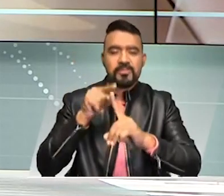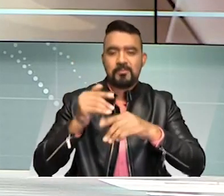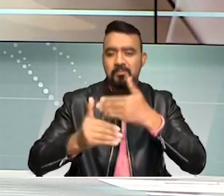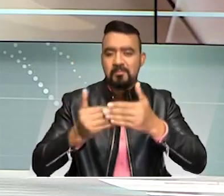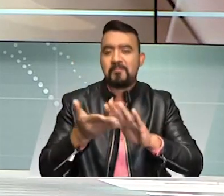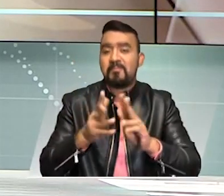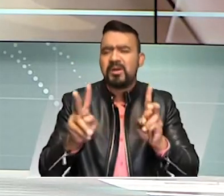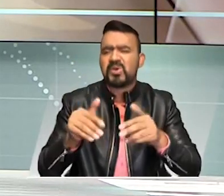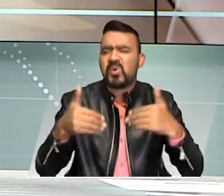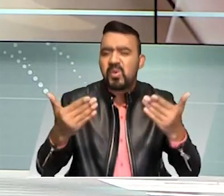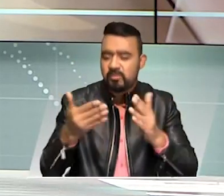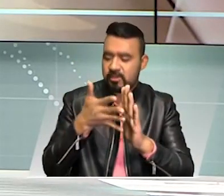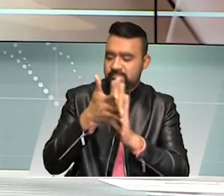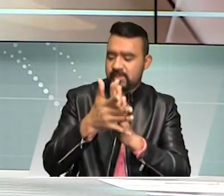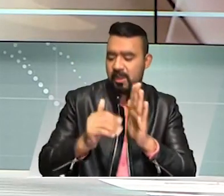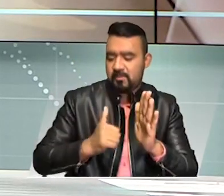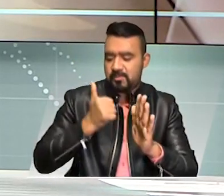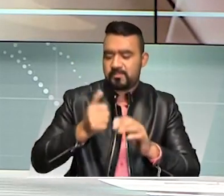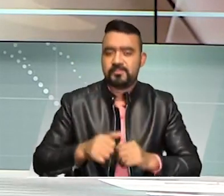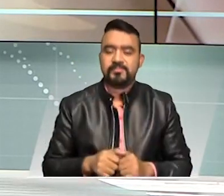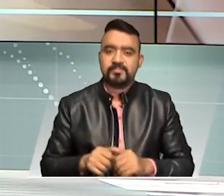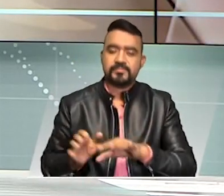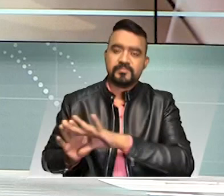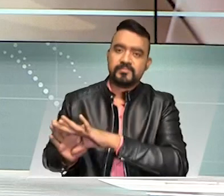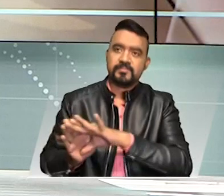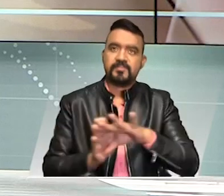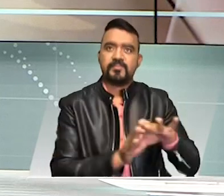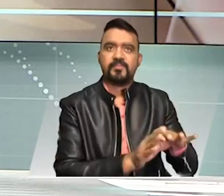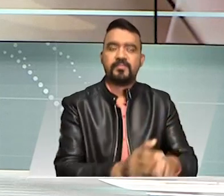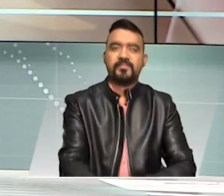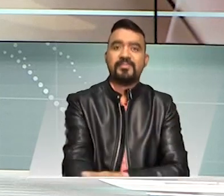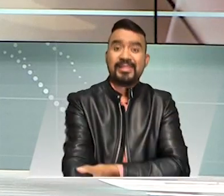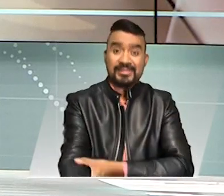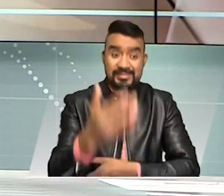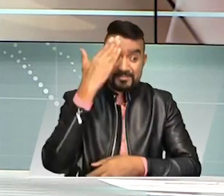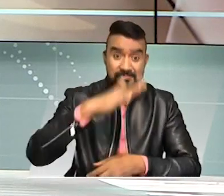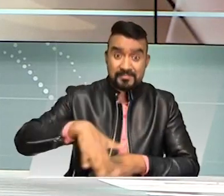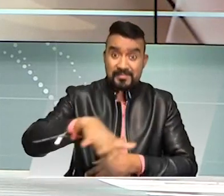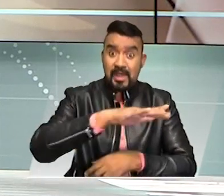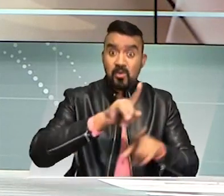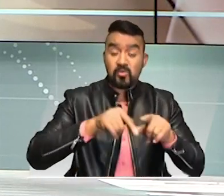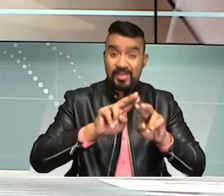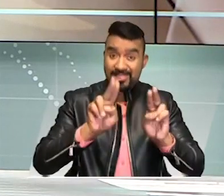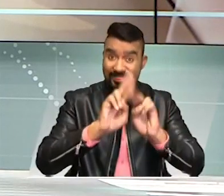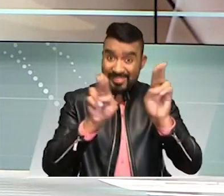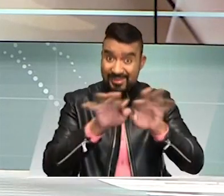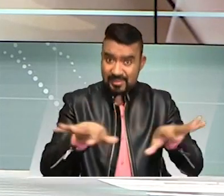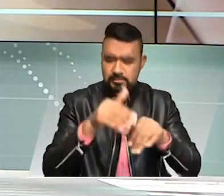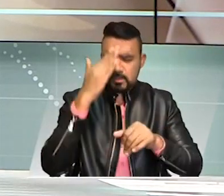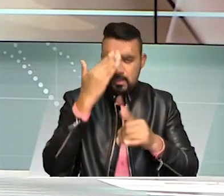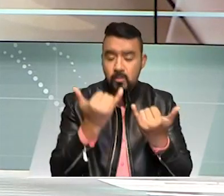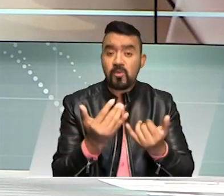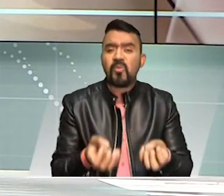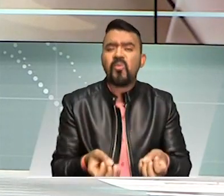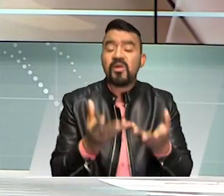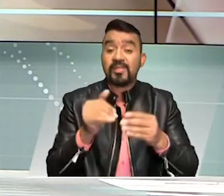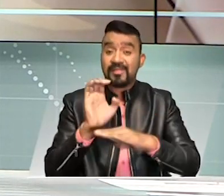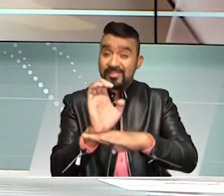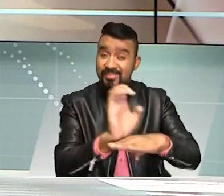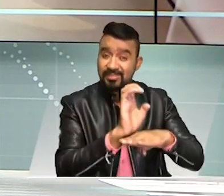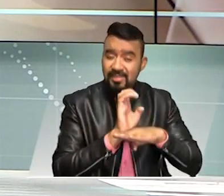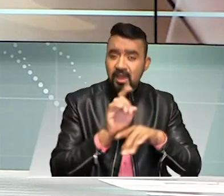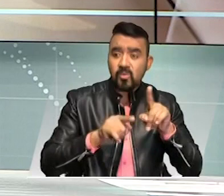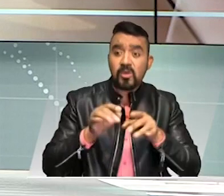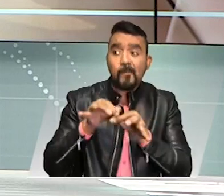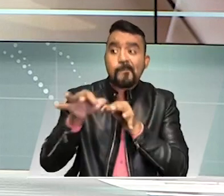Aunque la pandemia potenció el uso de Internet, la conectividad es un reto en todo el departamento. Escuchen este dato, el 35% de las empresas en las